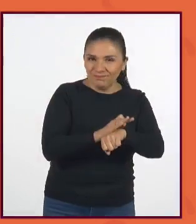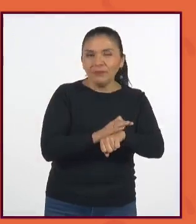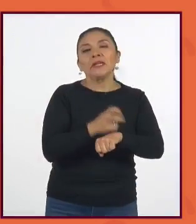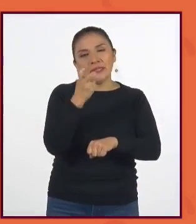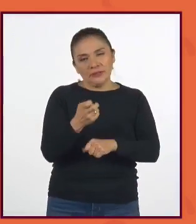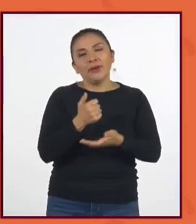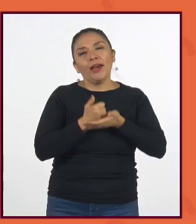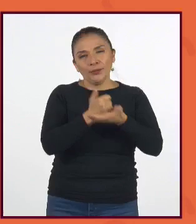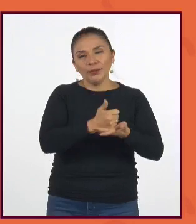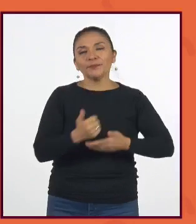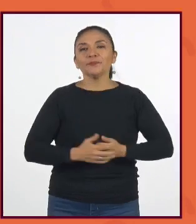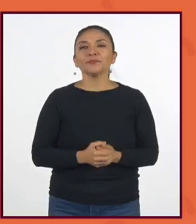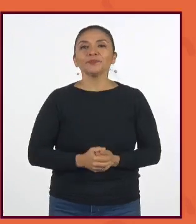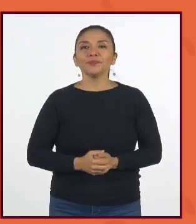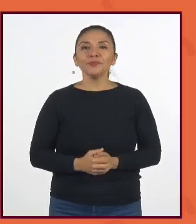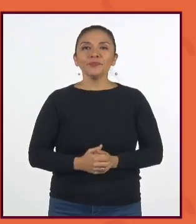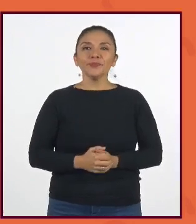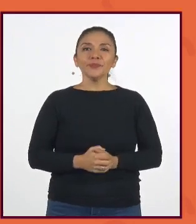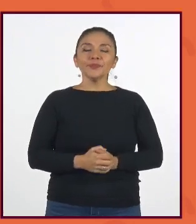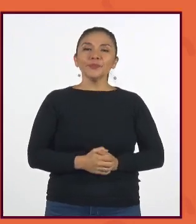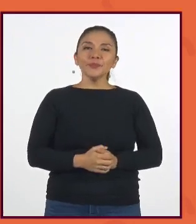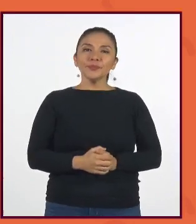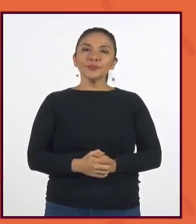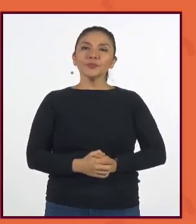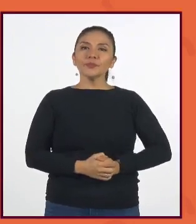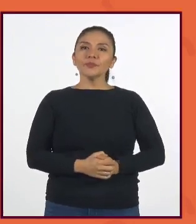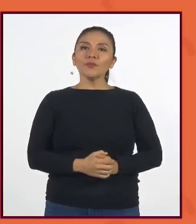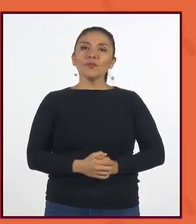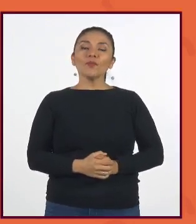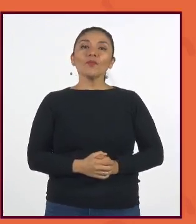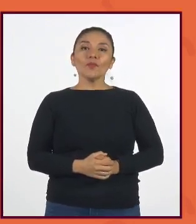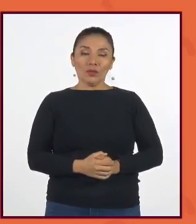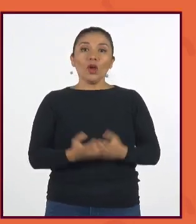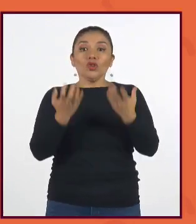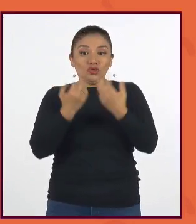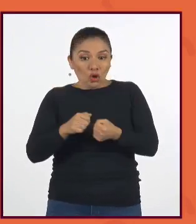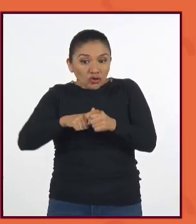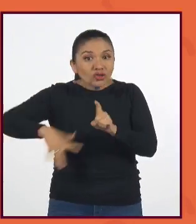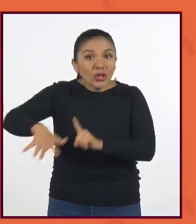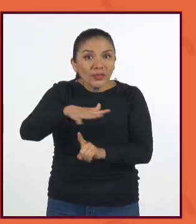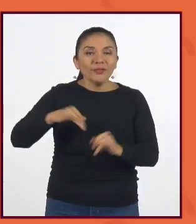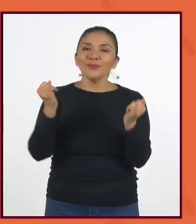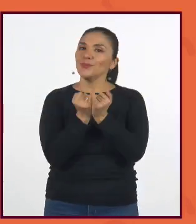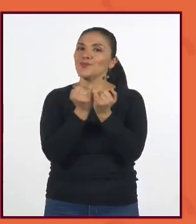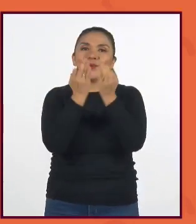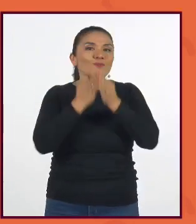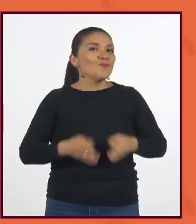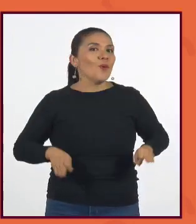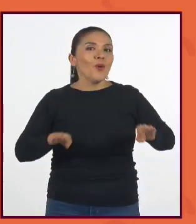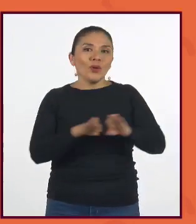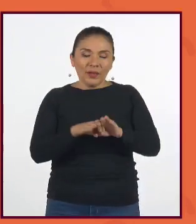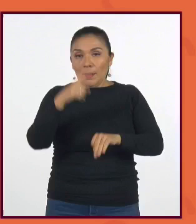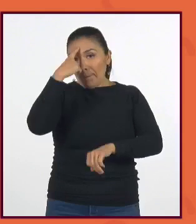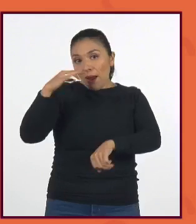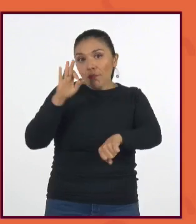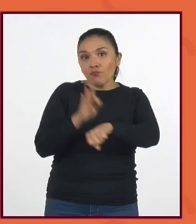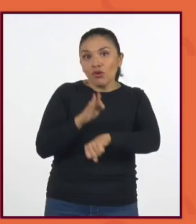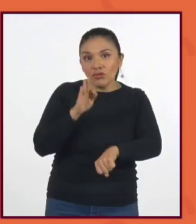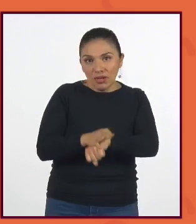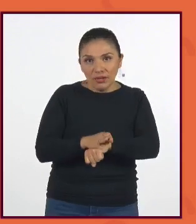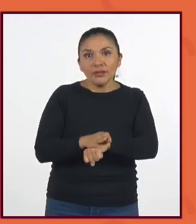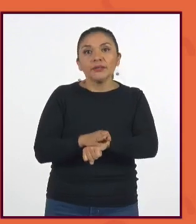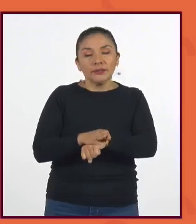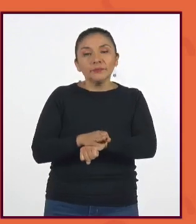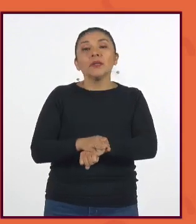Entonces, la que sigue. La sociedad también juega un rol importante en la protección, que